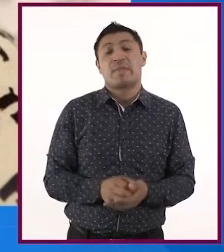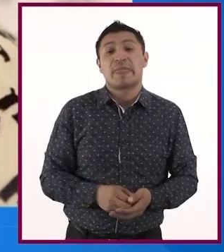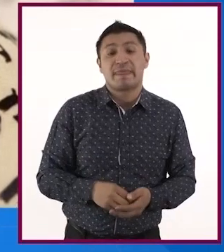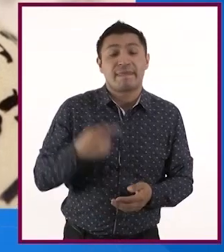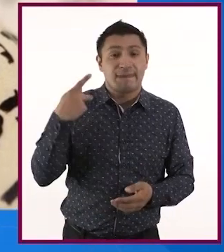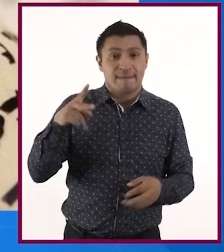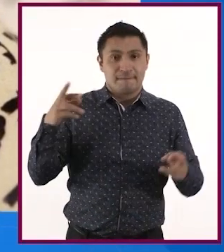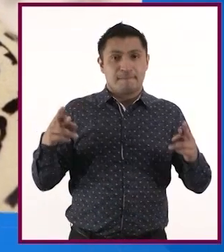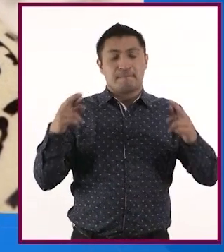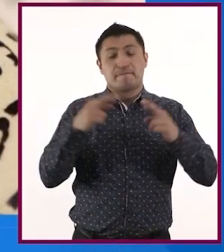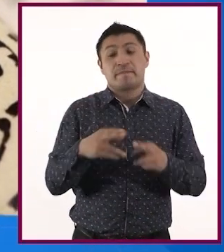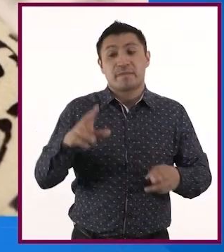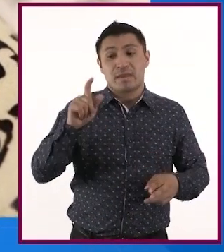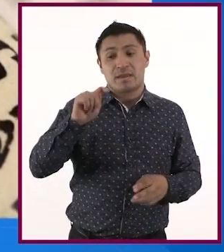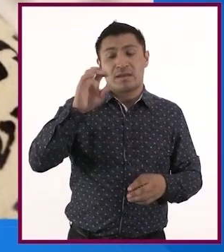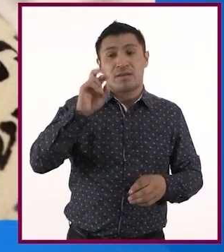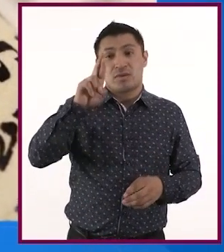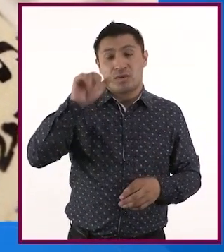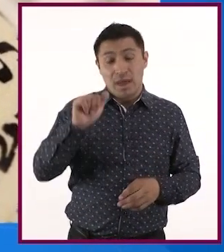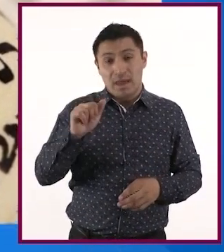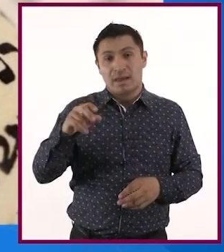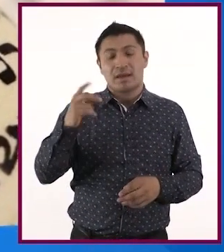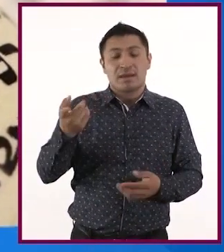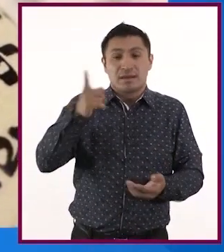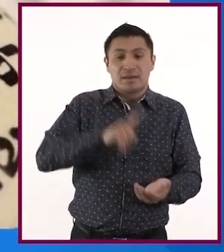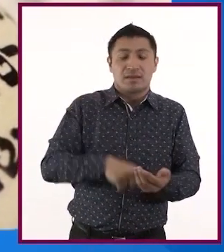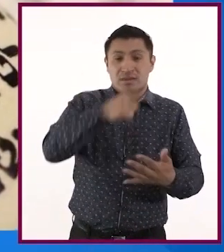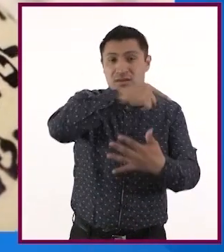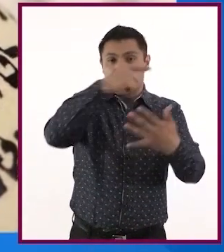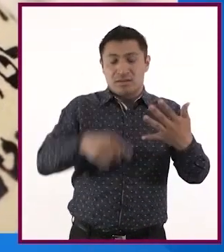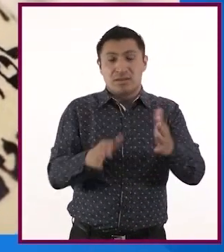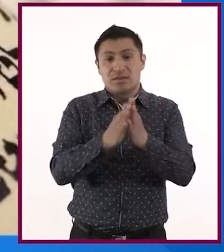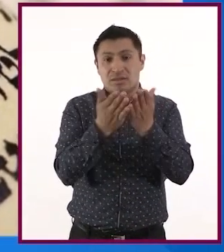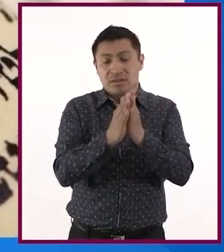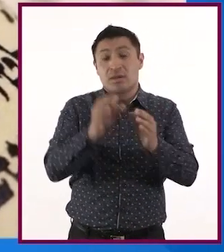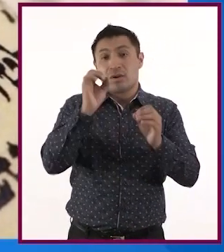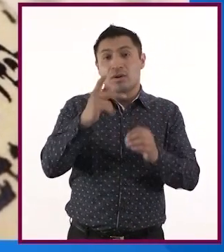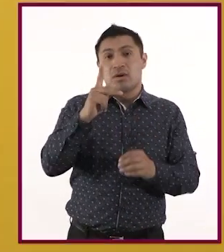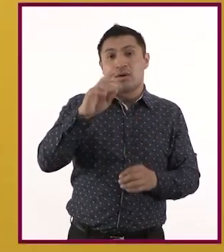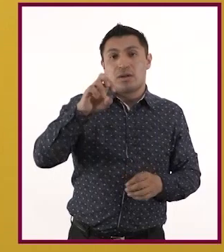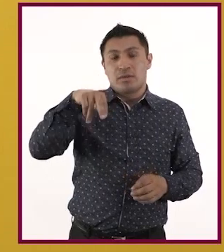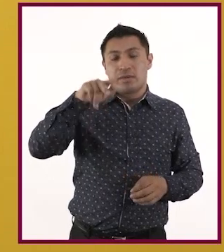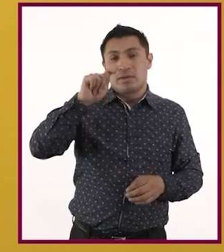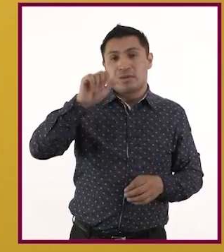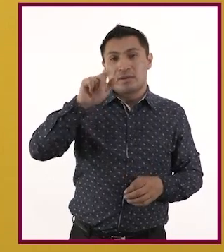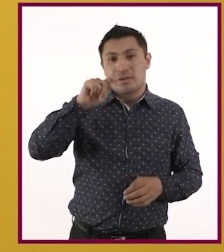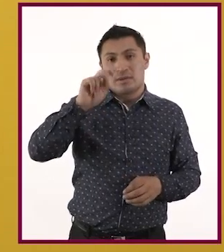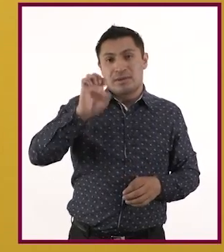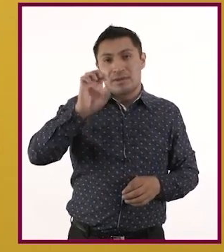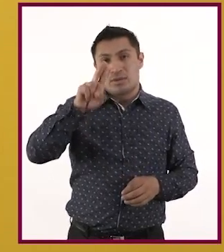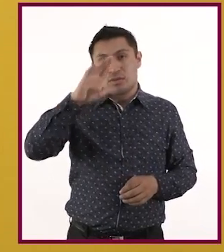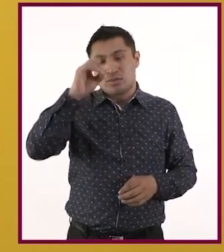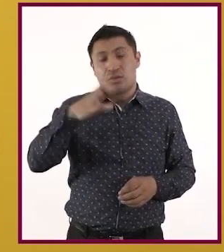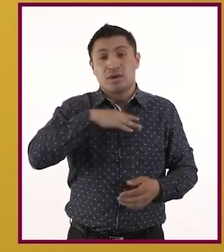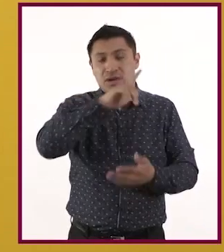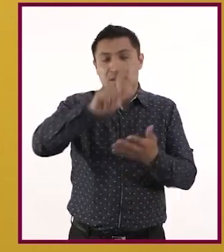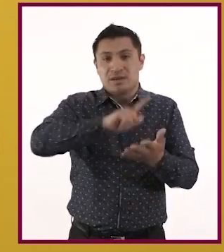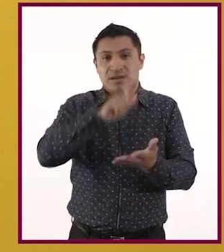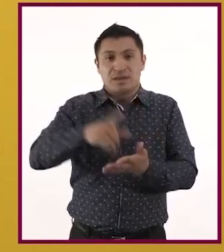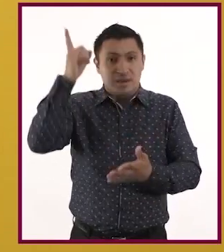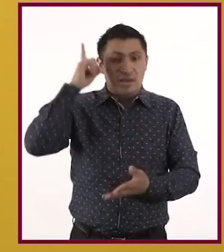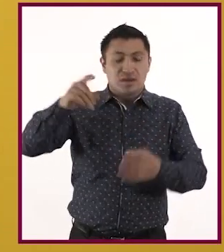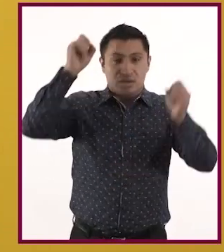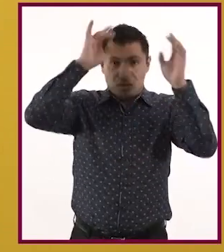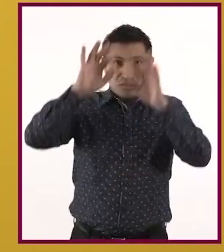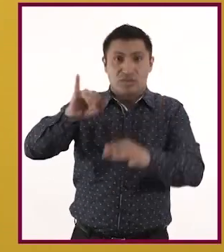esta religión es la Torá, cuyo núcleo son los cinco primeros libros o Pentateuco, donde están escritas las leyes que Dios reveló